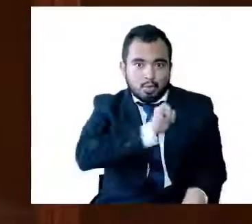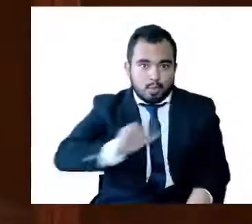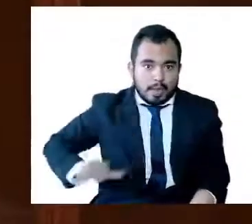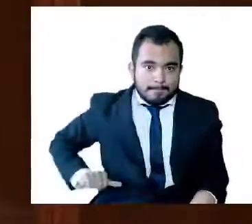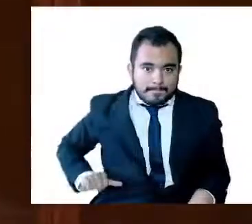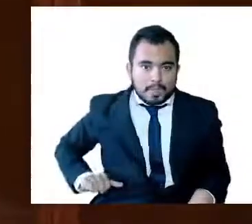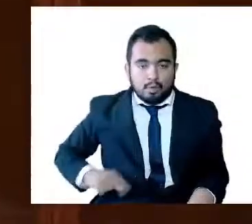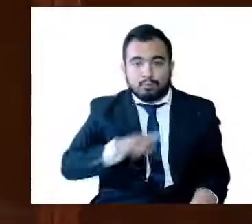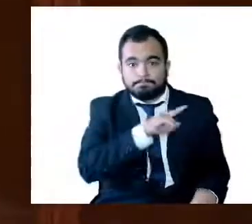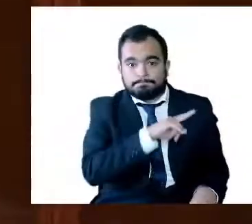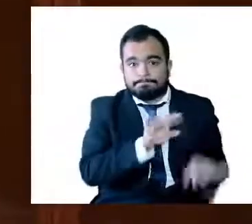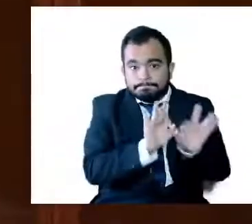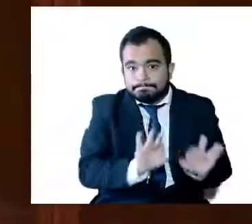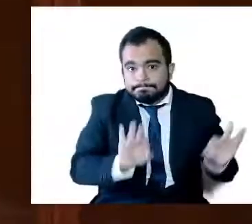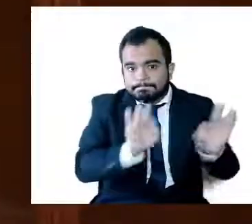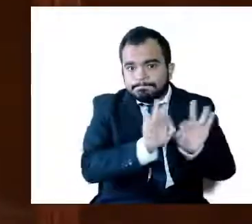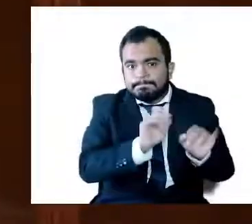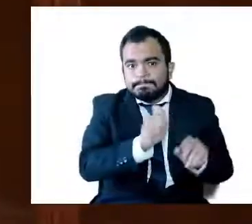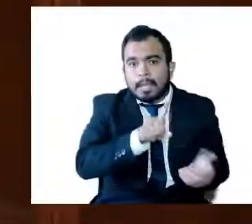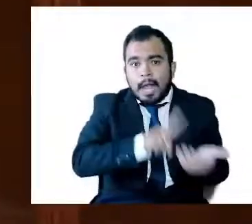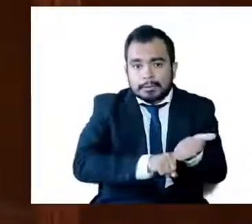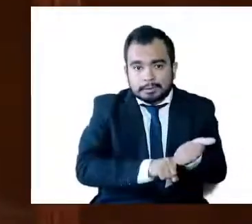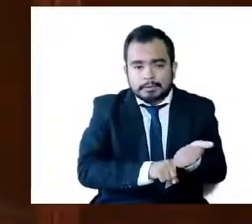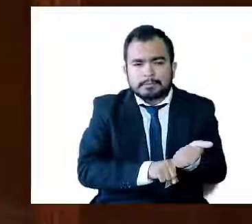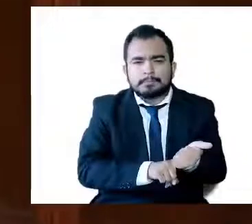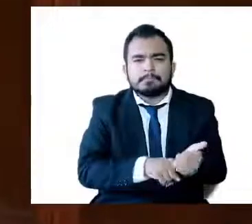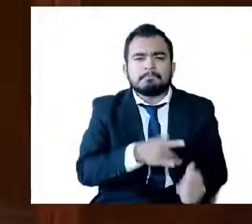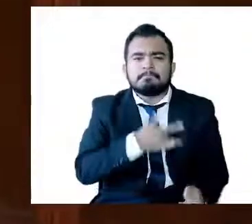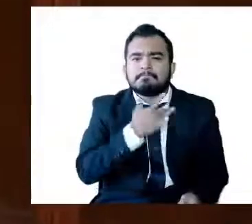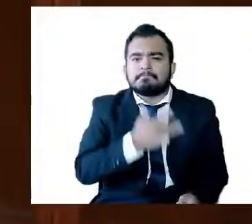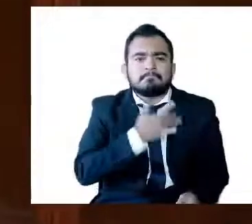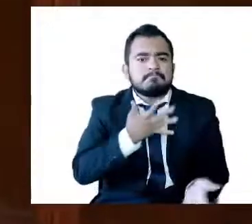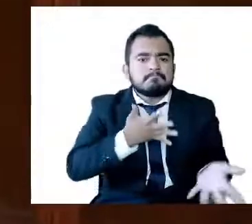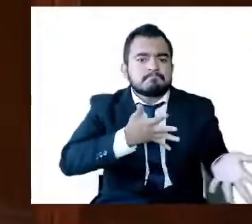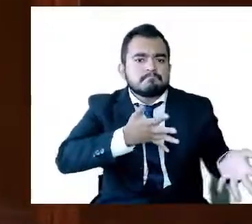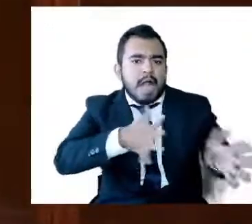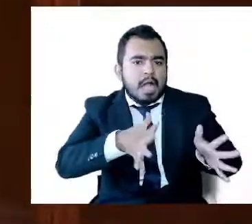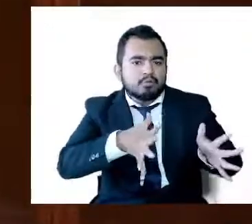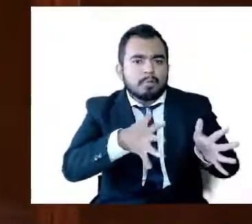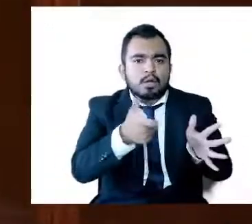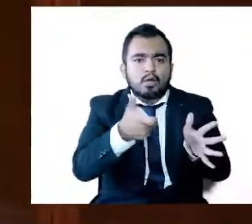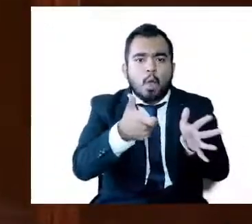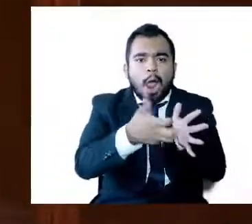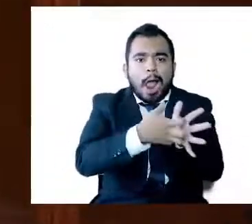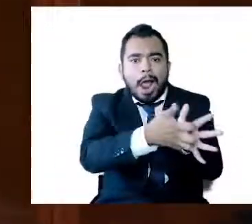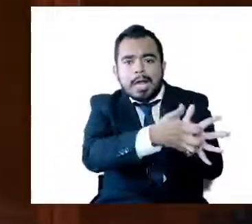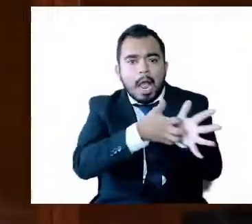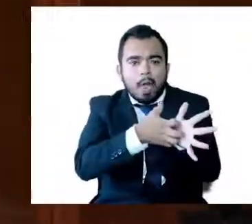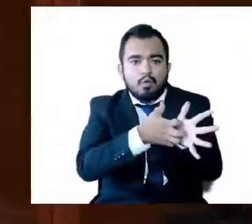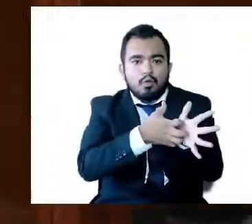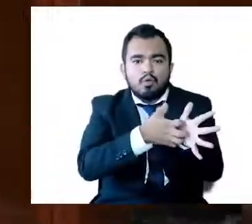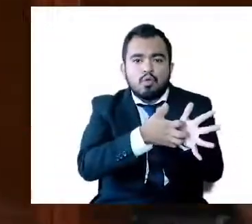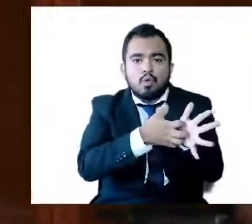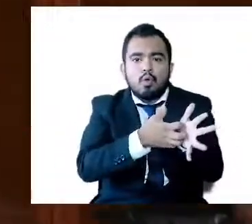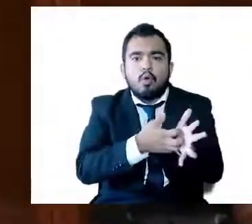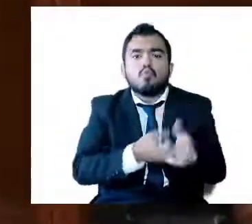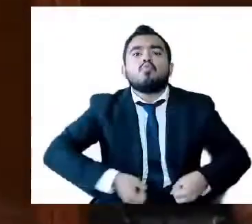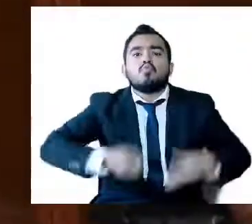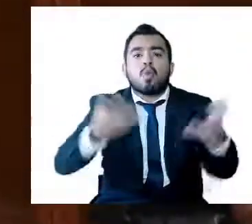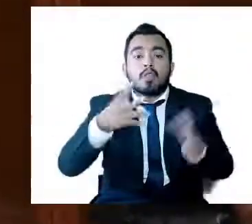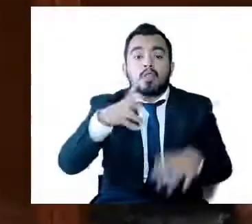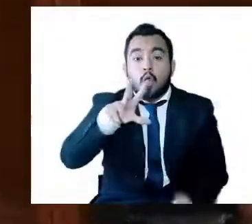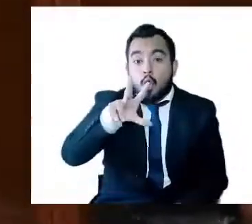alcanzaban o alcanzarían un ahorro promedio de entre 80 millones a 100 millones